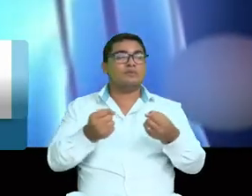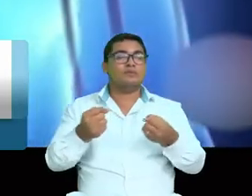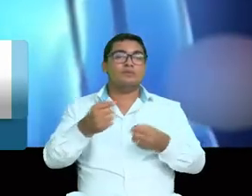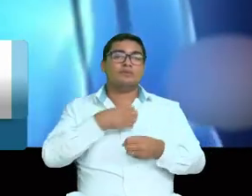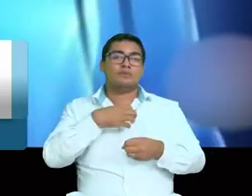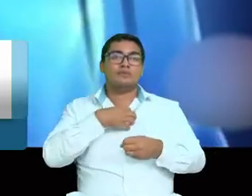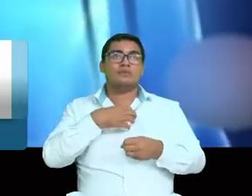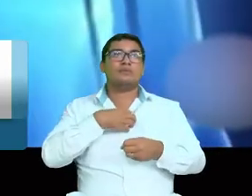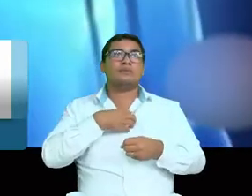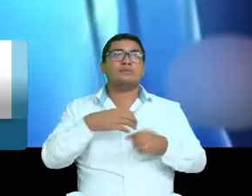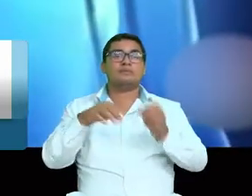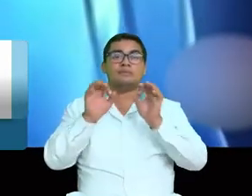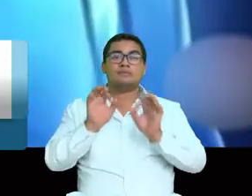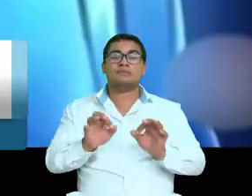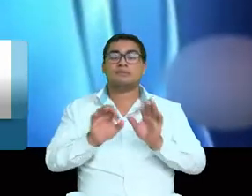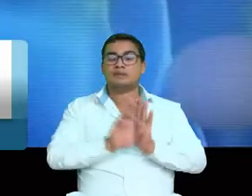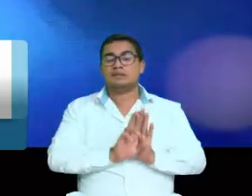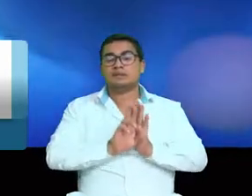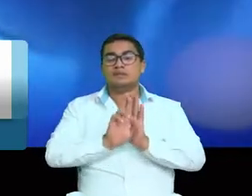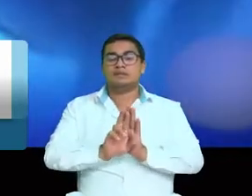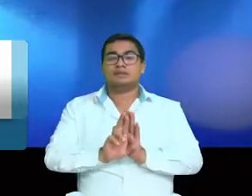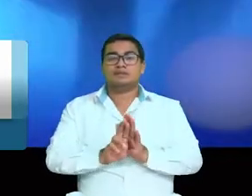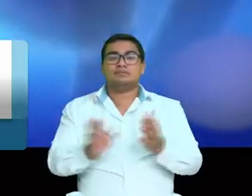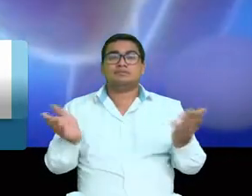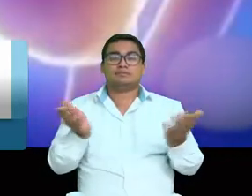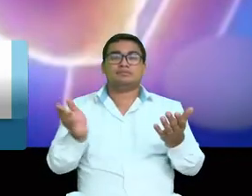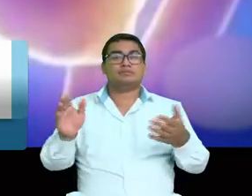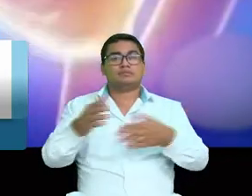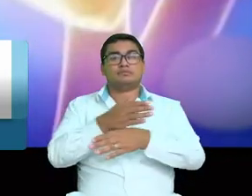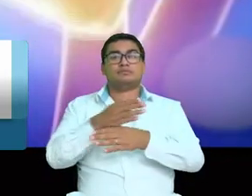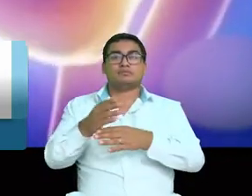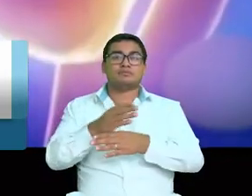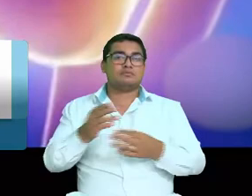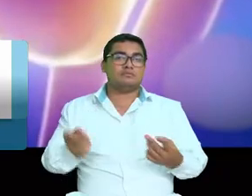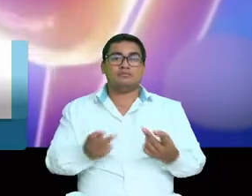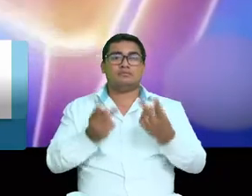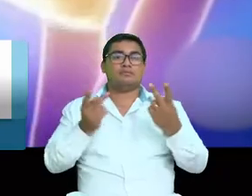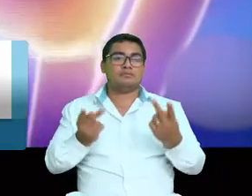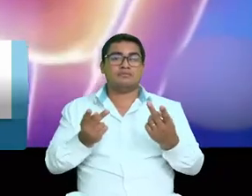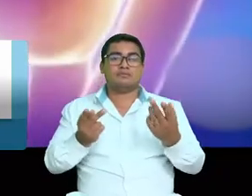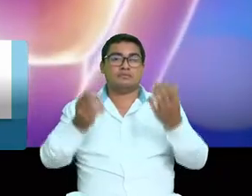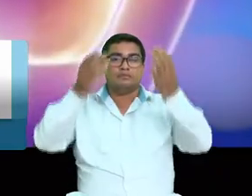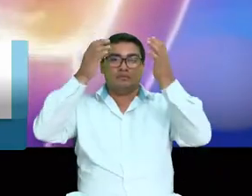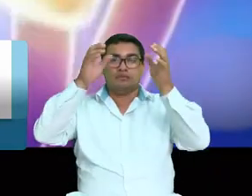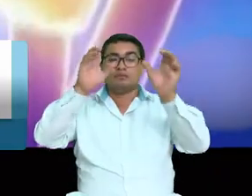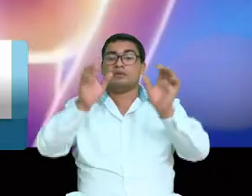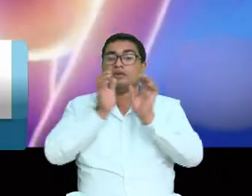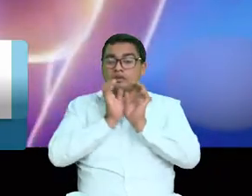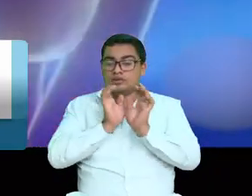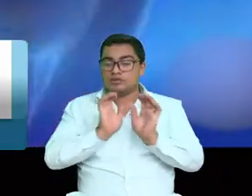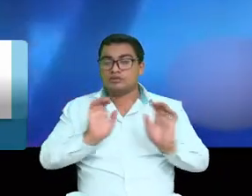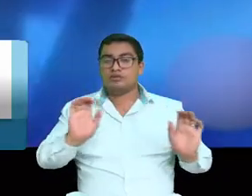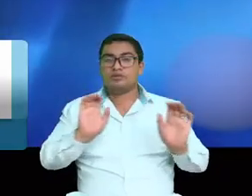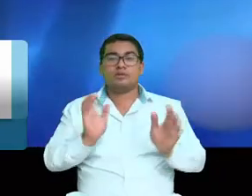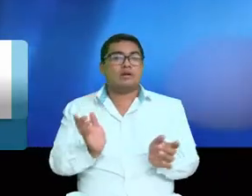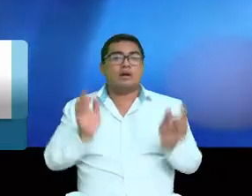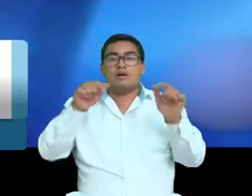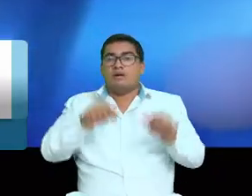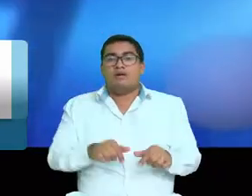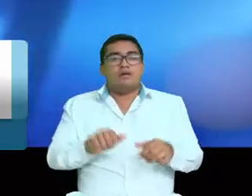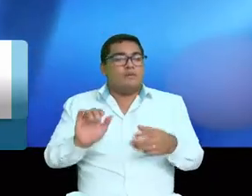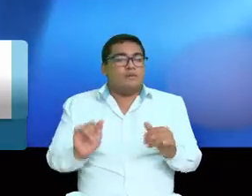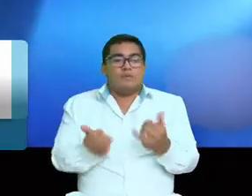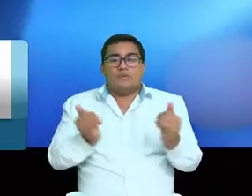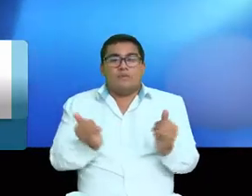capacidad de respuesta, ¿eh?, ante estos hechos que estamos viviendo coyunturalmente, pues, que los niños ahora no juegan, sino que